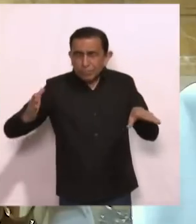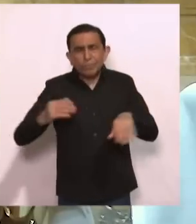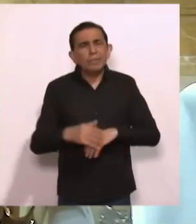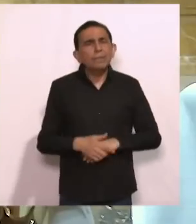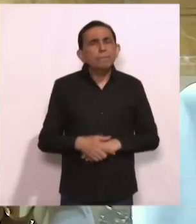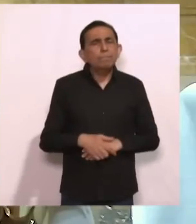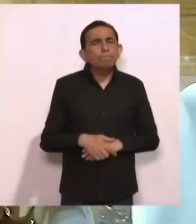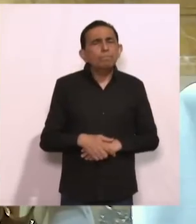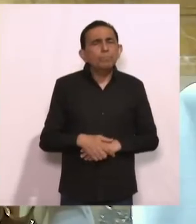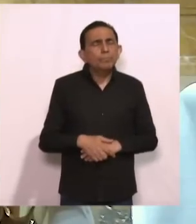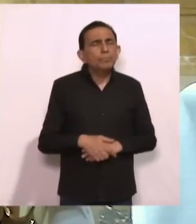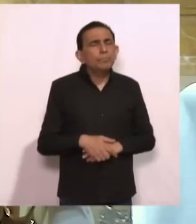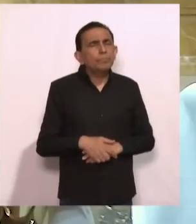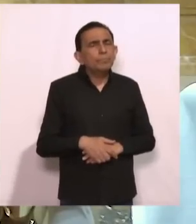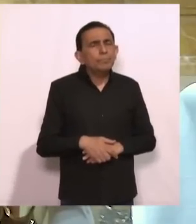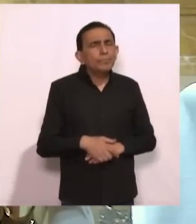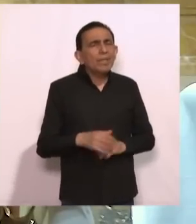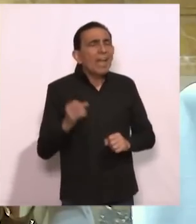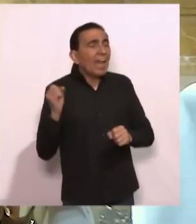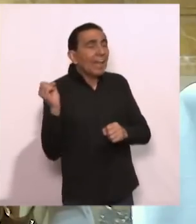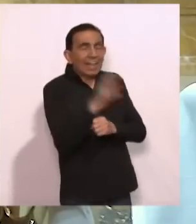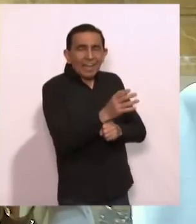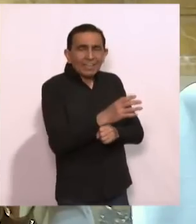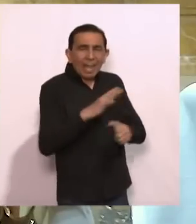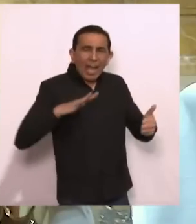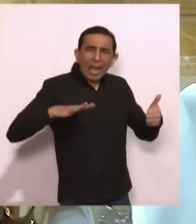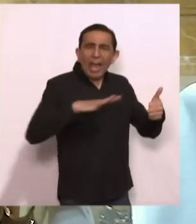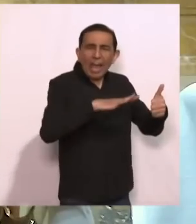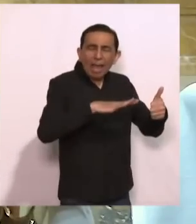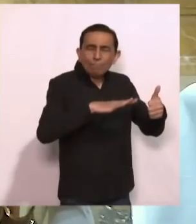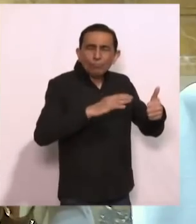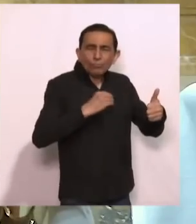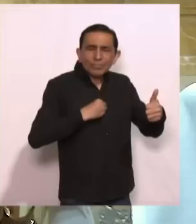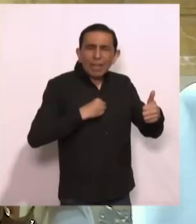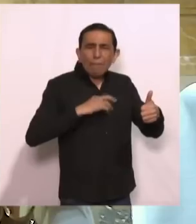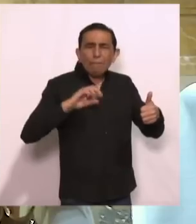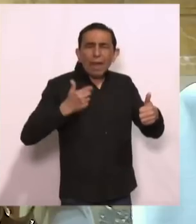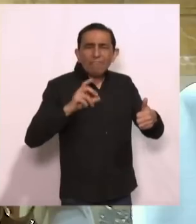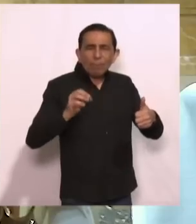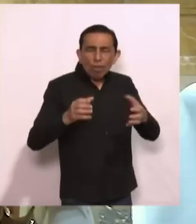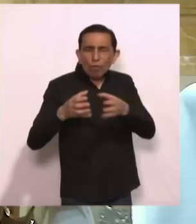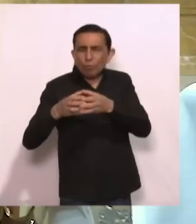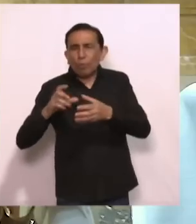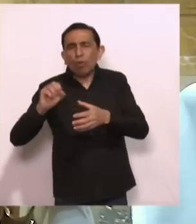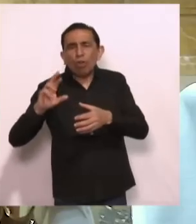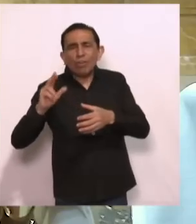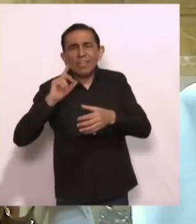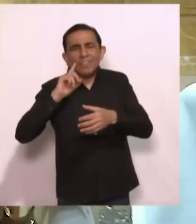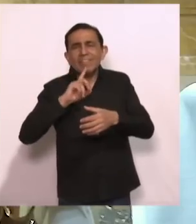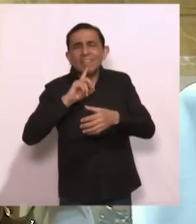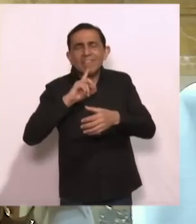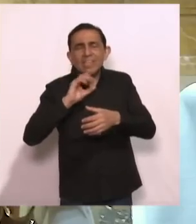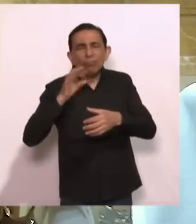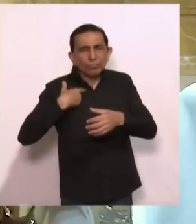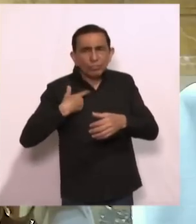sale de la carta del apóstol San Pablo a los Corintios, ¿no? Jesucristo